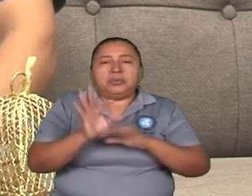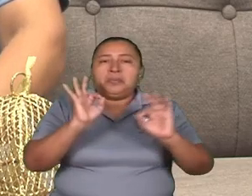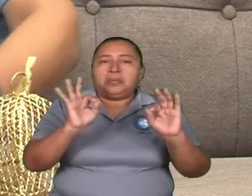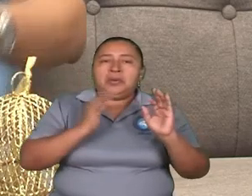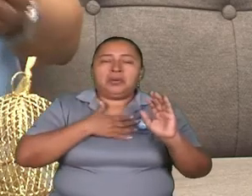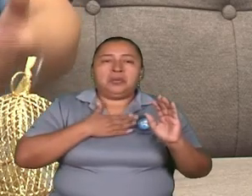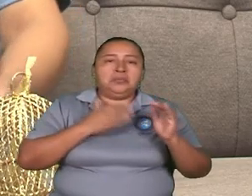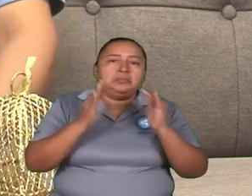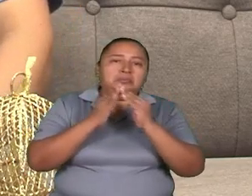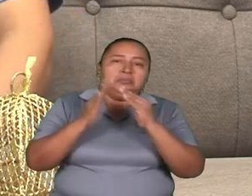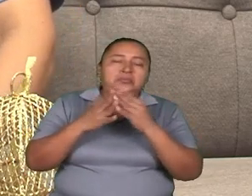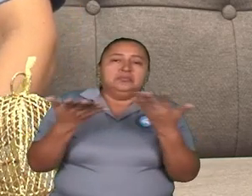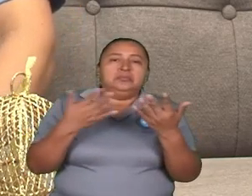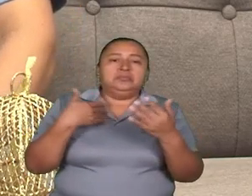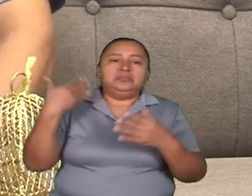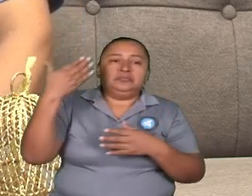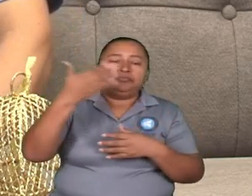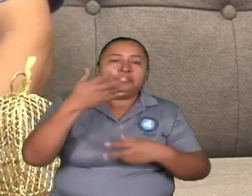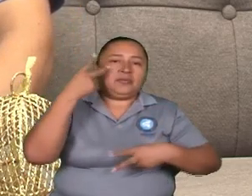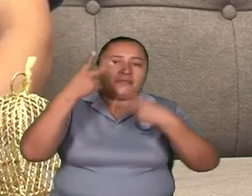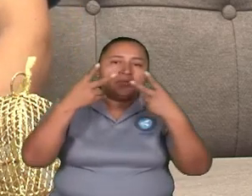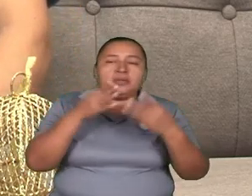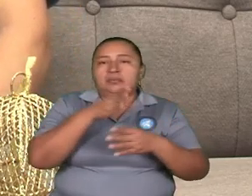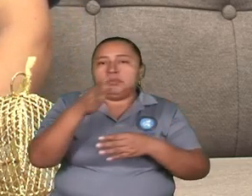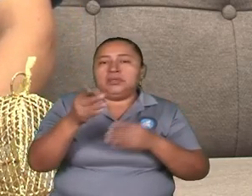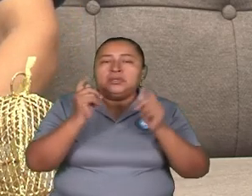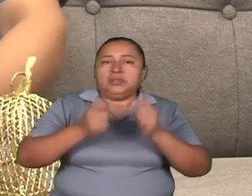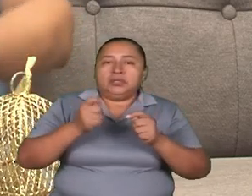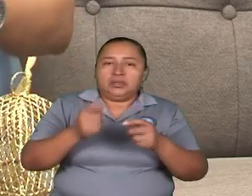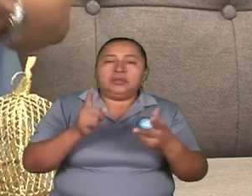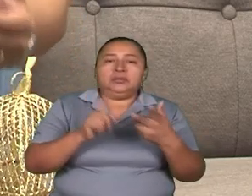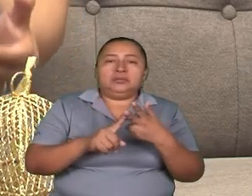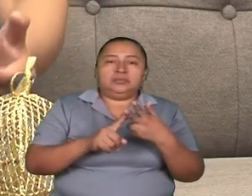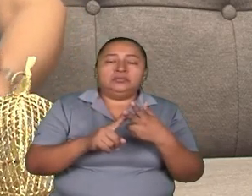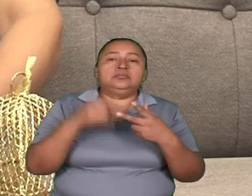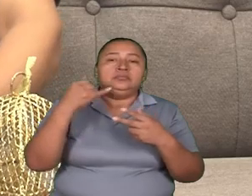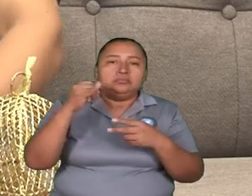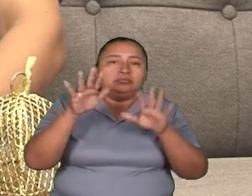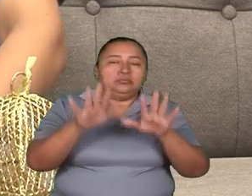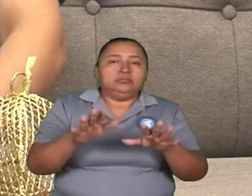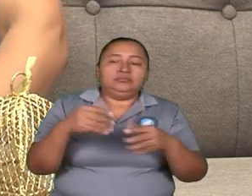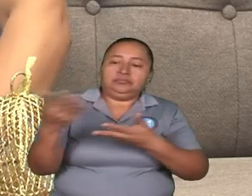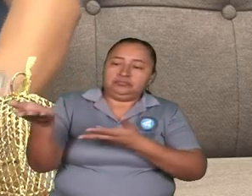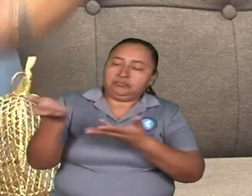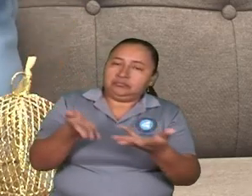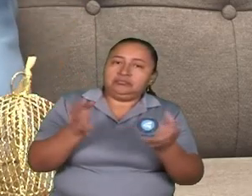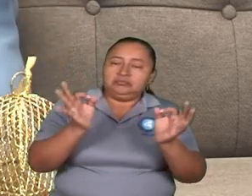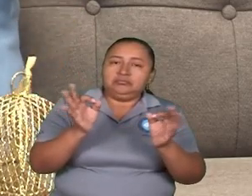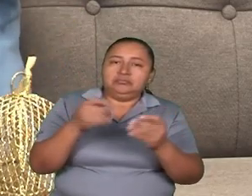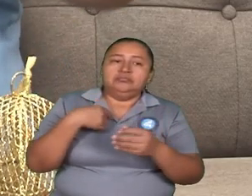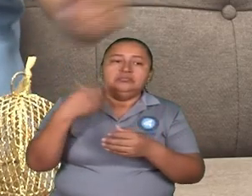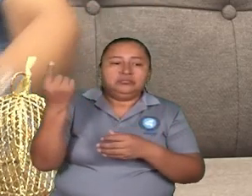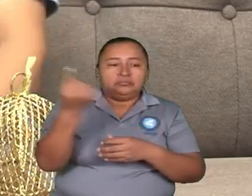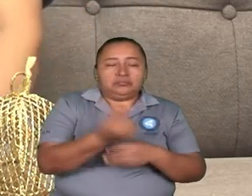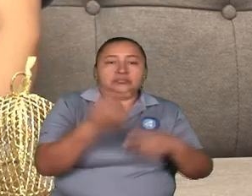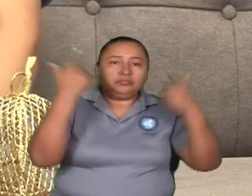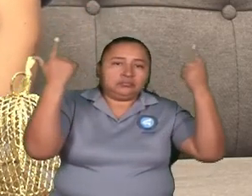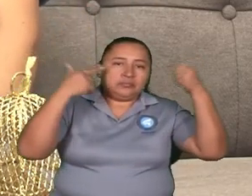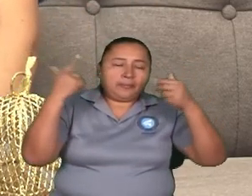también asistiendo, viniendo. Y igual, esa es la expectativa. Yo te daba el dato en la entrevista anterior